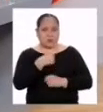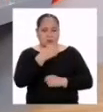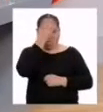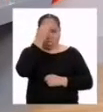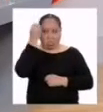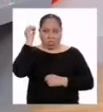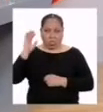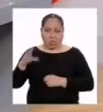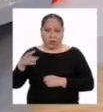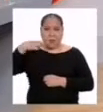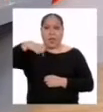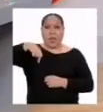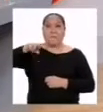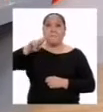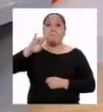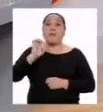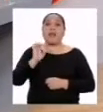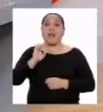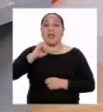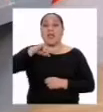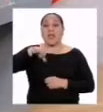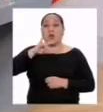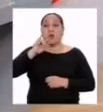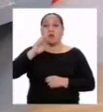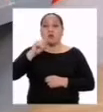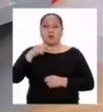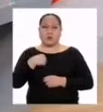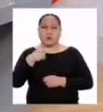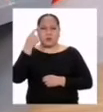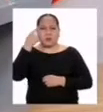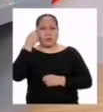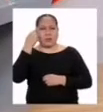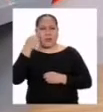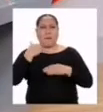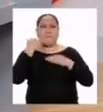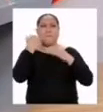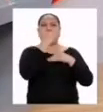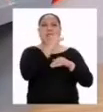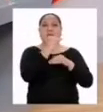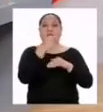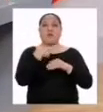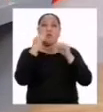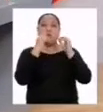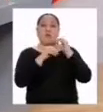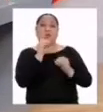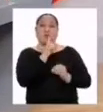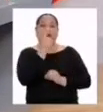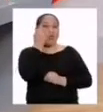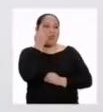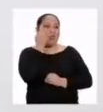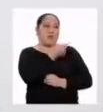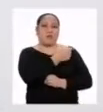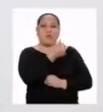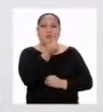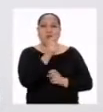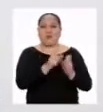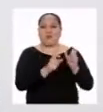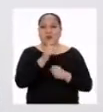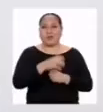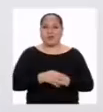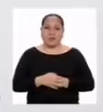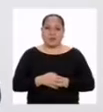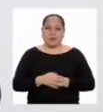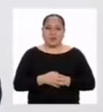mi prejuicio. Descubrí que las barreras las ponemos nosotros, porque no comprendemos al resto. En